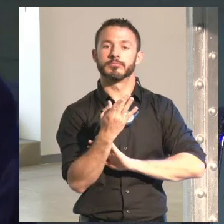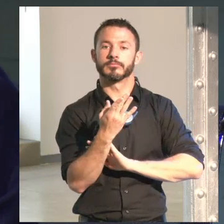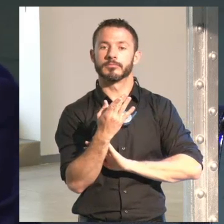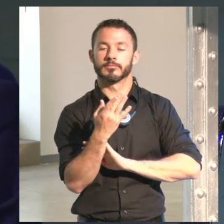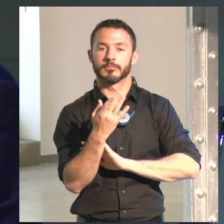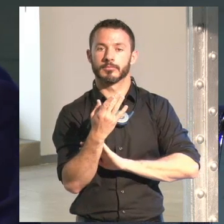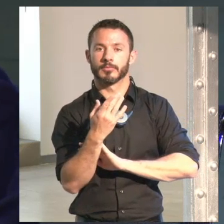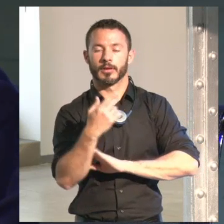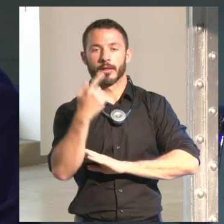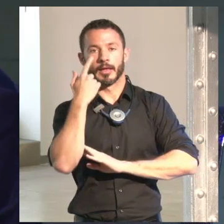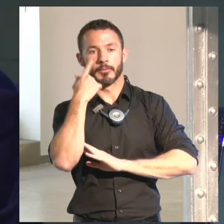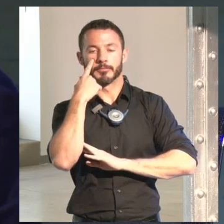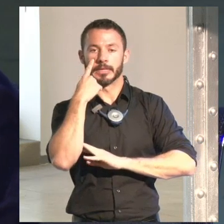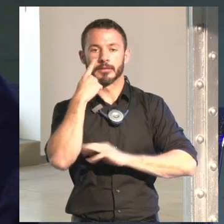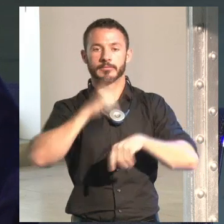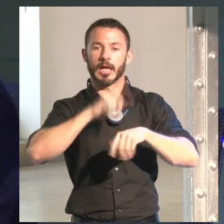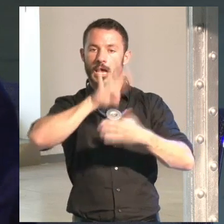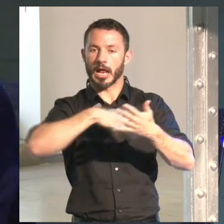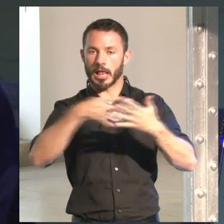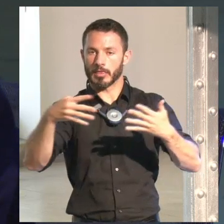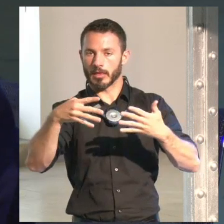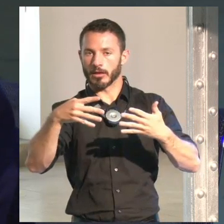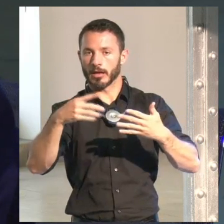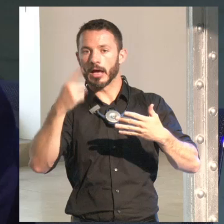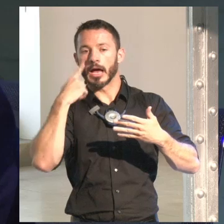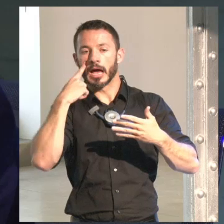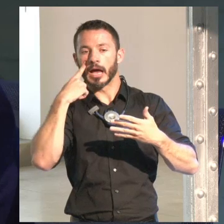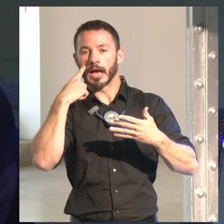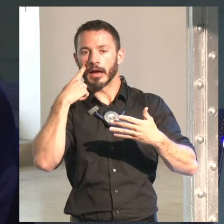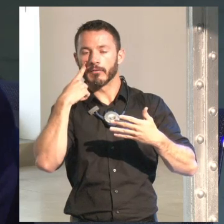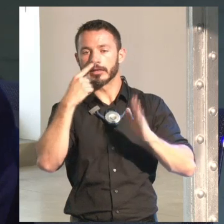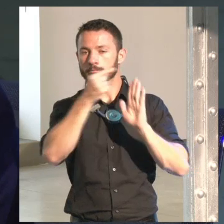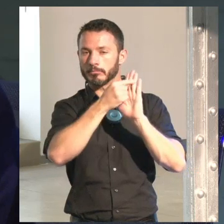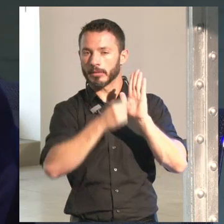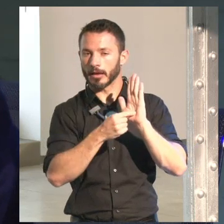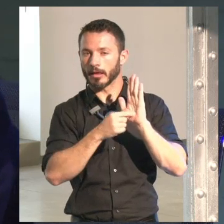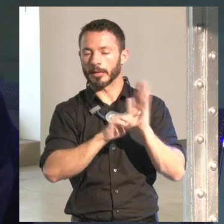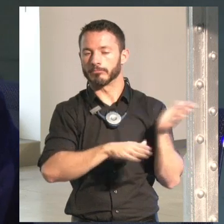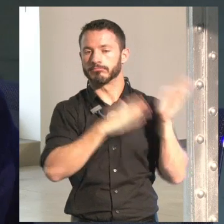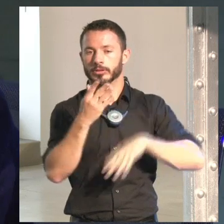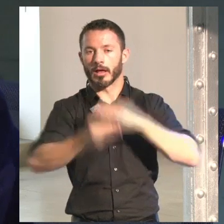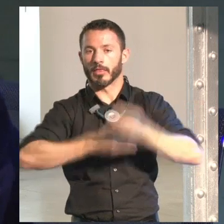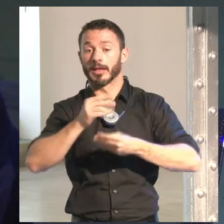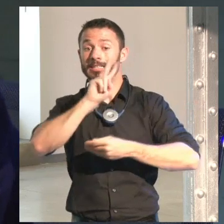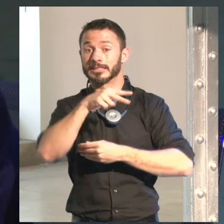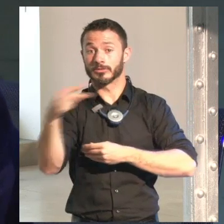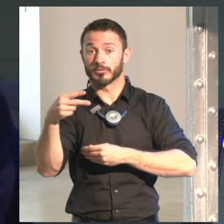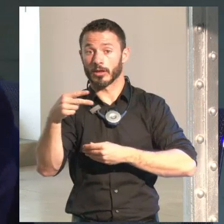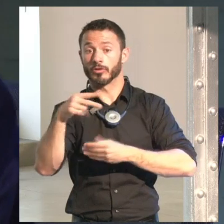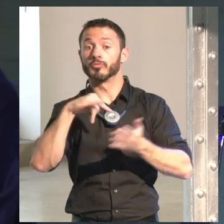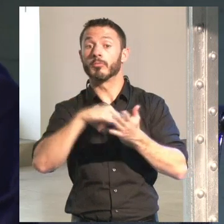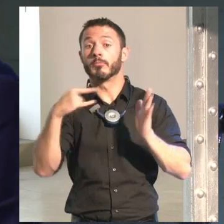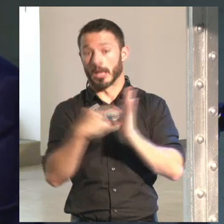dicen, vamos a hacer un calendario, vamos a poner medidas para hacerlo, y el resultado de esto pues es un